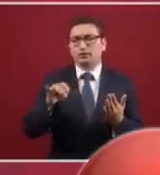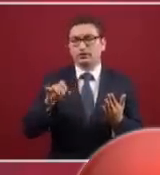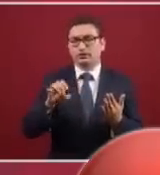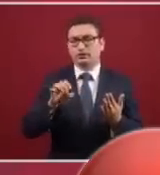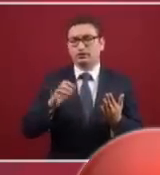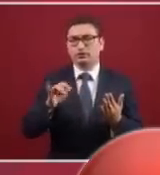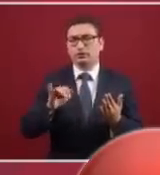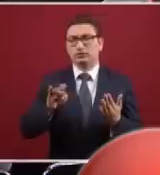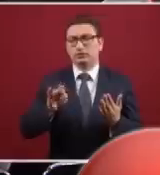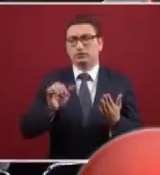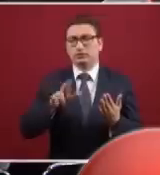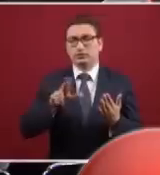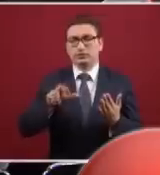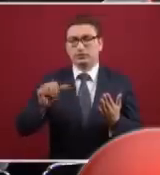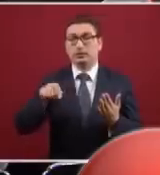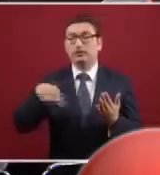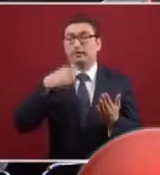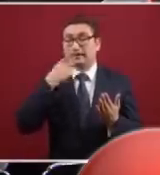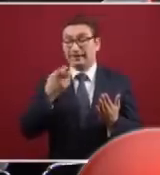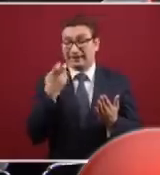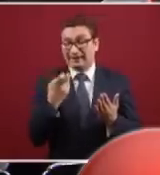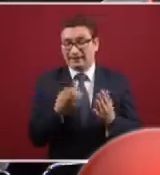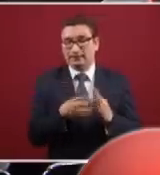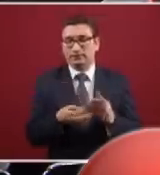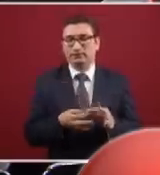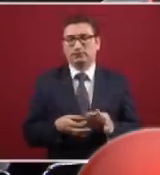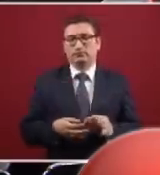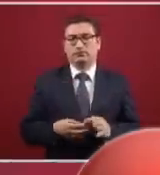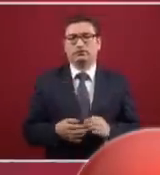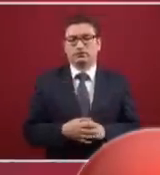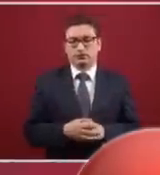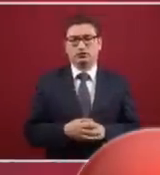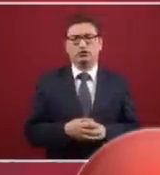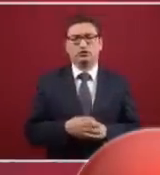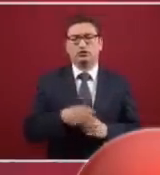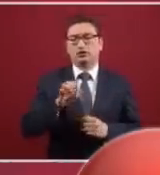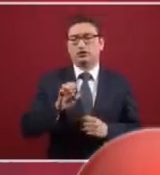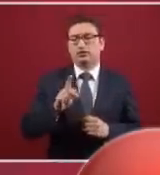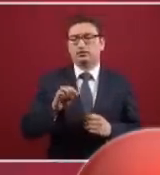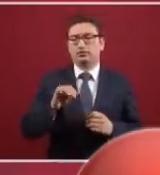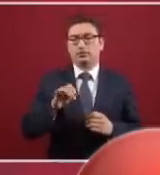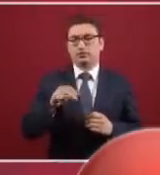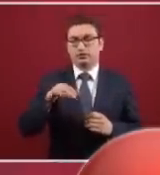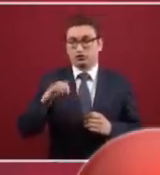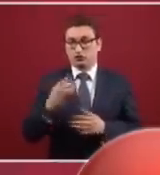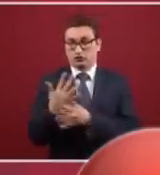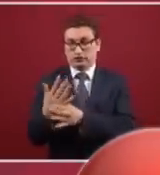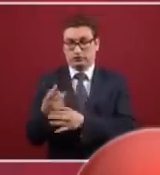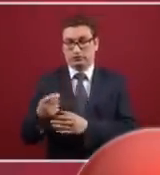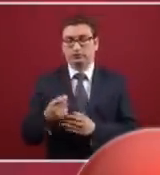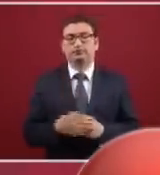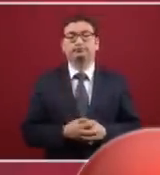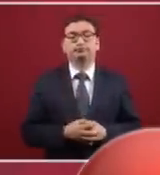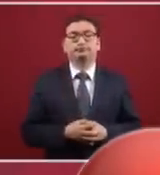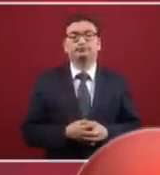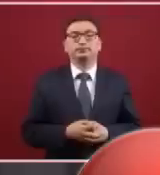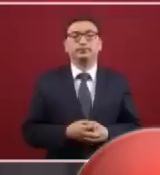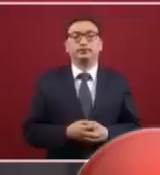recomiendo, donde explica esto. Y Epigmenio dice que